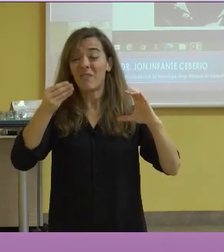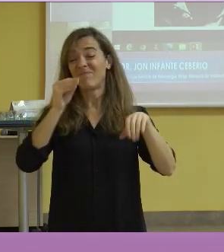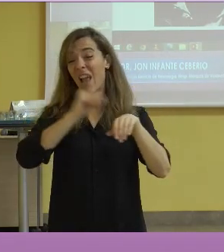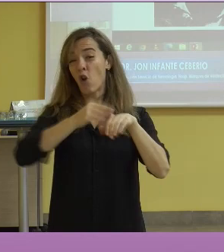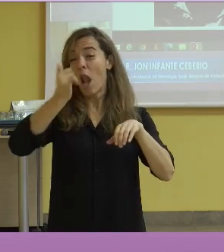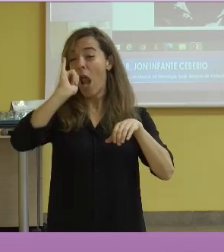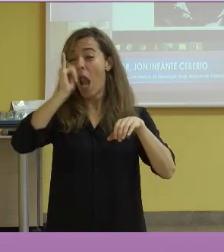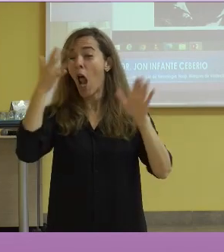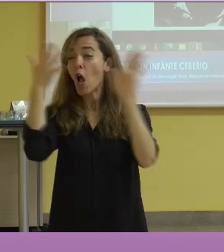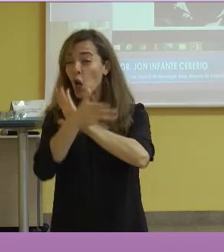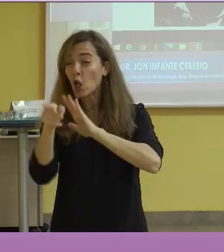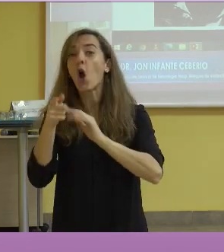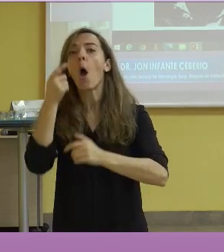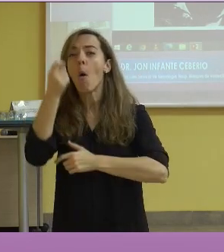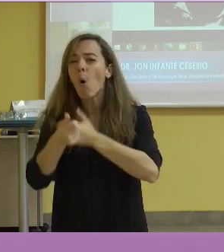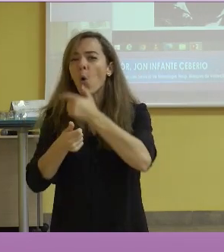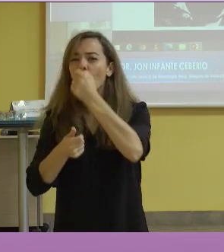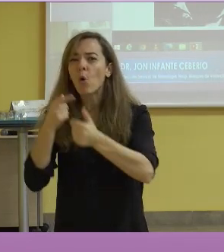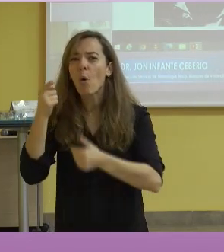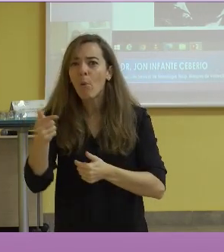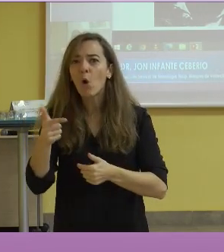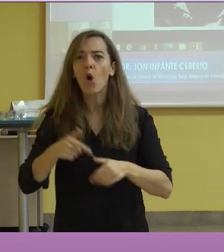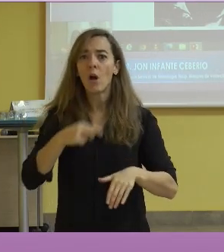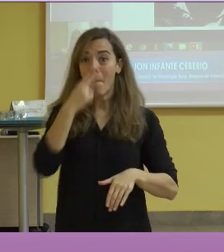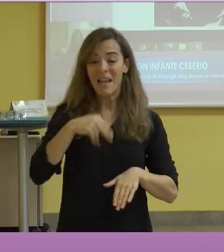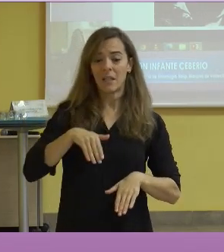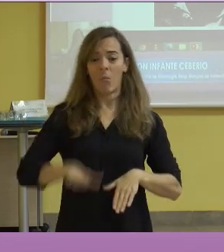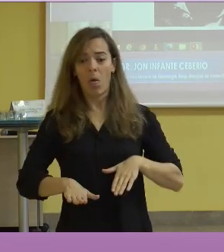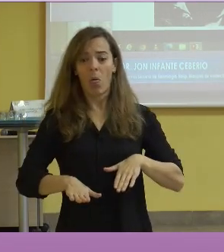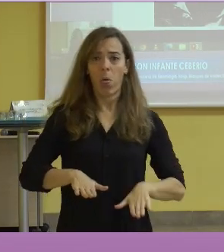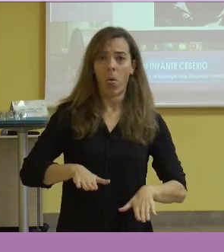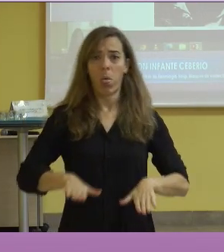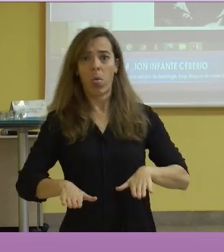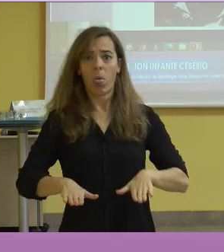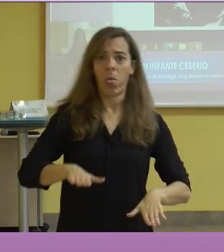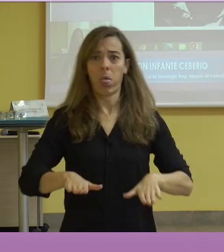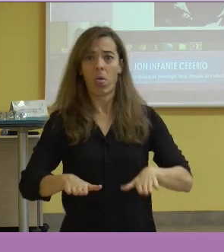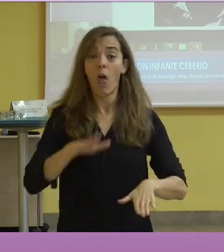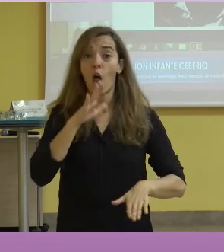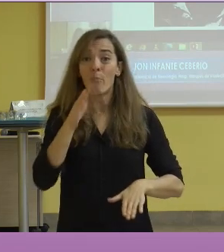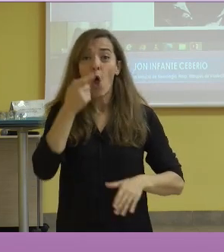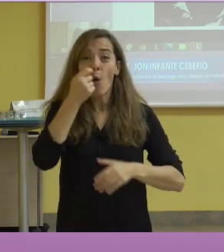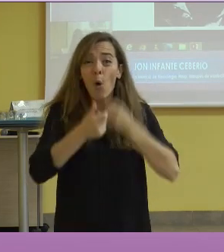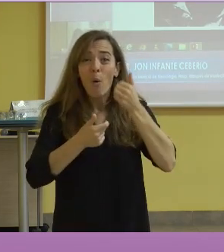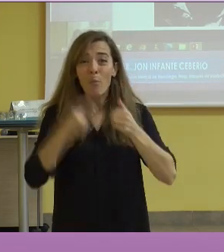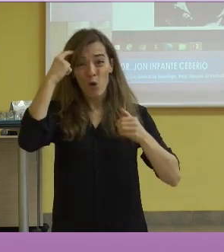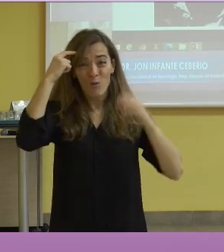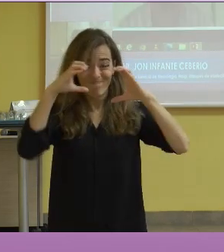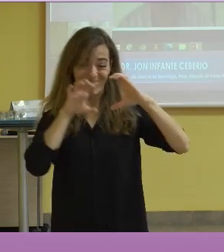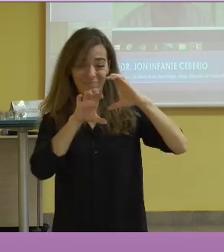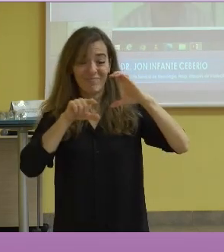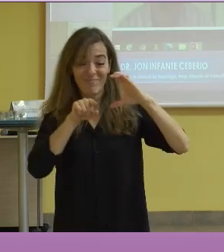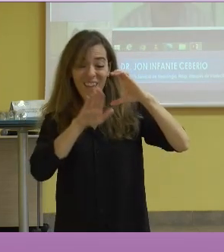suelen desarrollar poco a poco una marcha atáxica, una inestabilidad para caminar por la degeneración de esta parte del